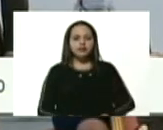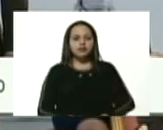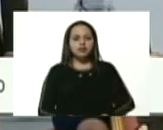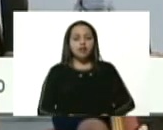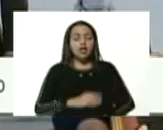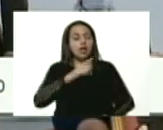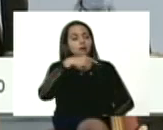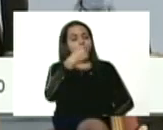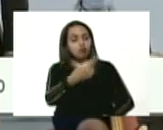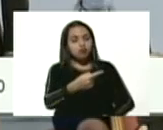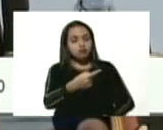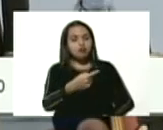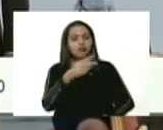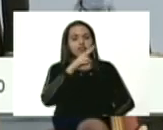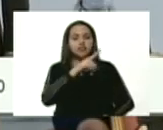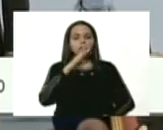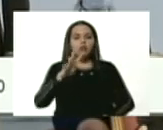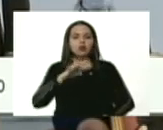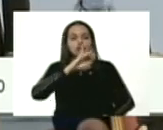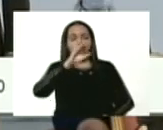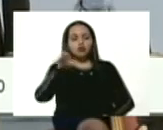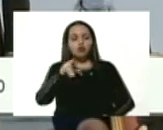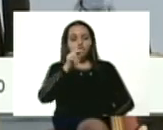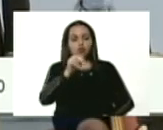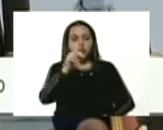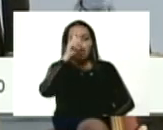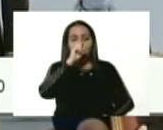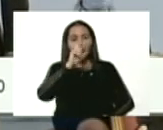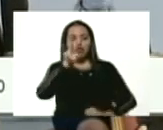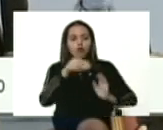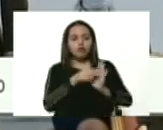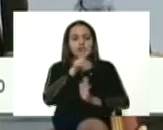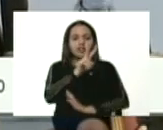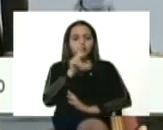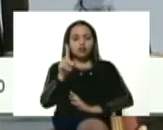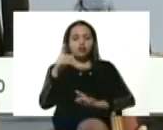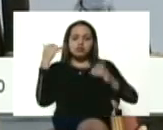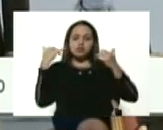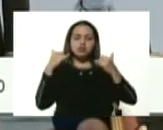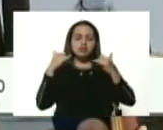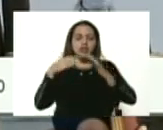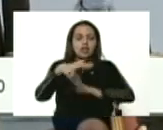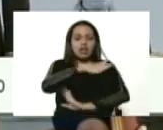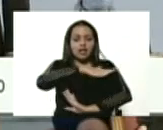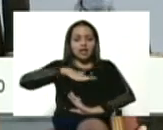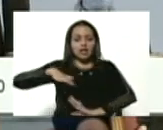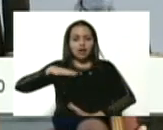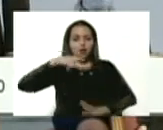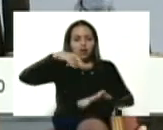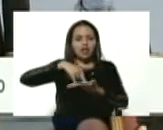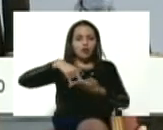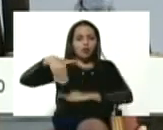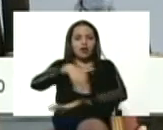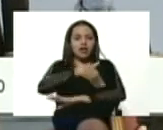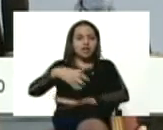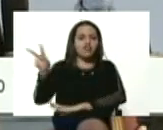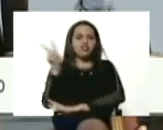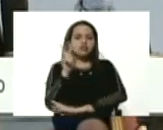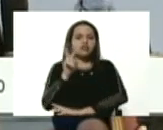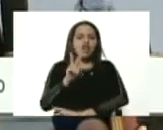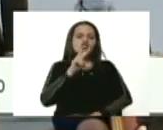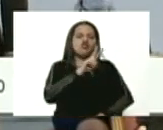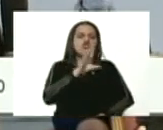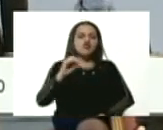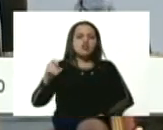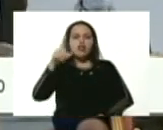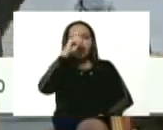próximo 24 de junio del 2021 celebraremos en el campo de Carabobo y en las calles de Venezuela los 200 años